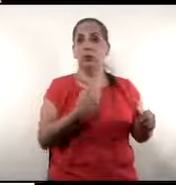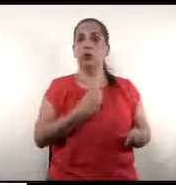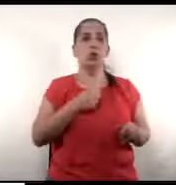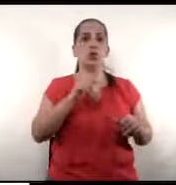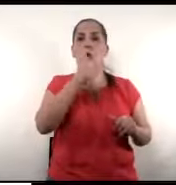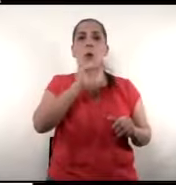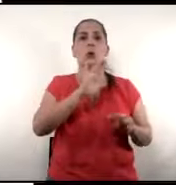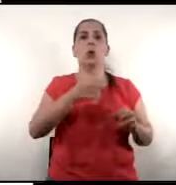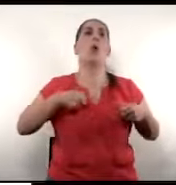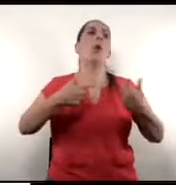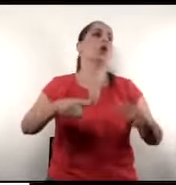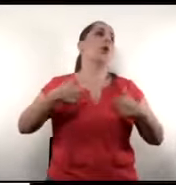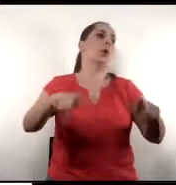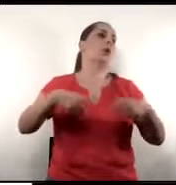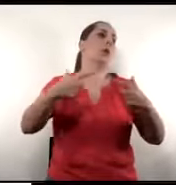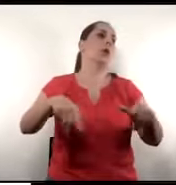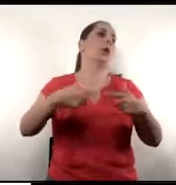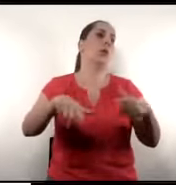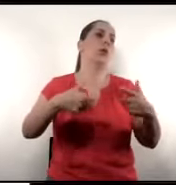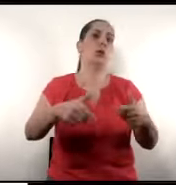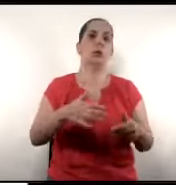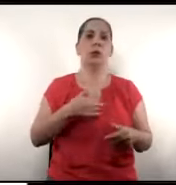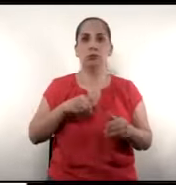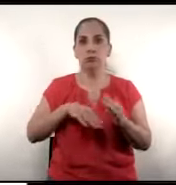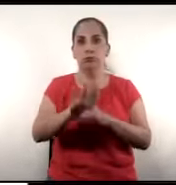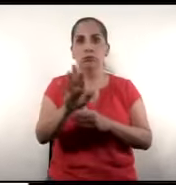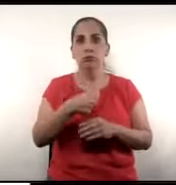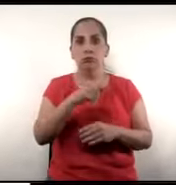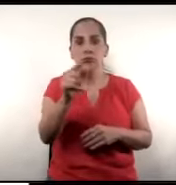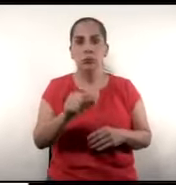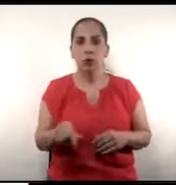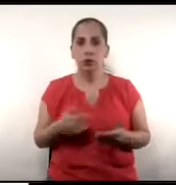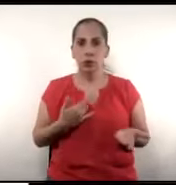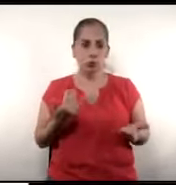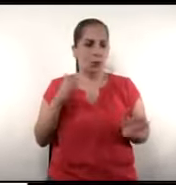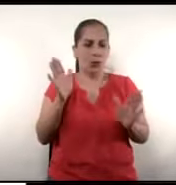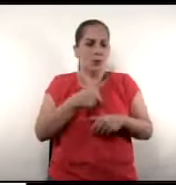agua y toda el agua va para los ríos, al final de cuentas, porque ni siquiera tenemos un sistema de acueducto decente.